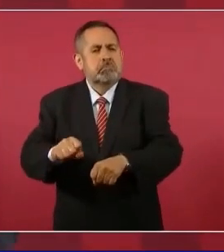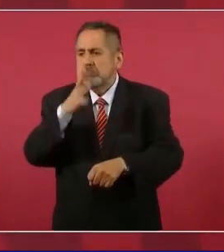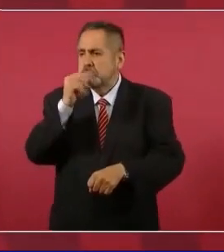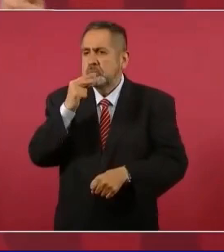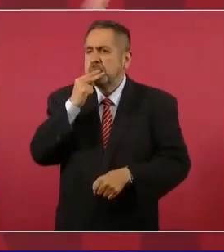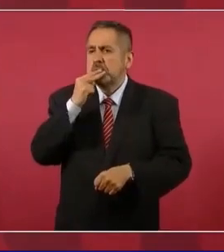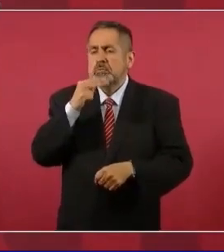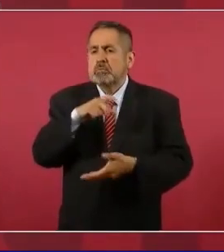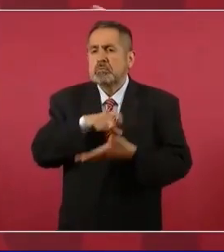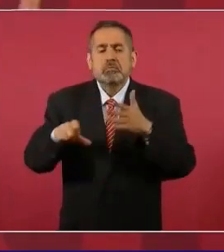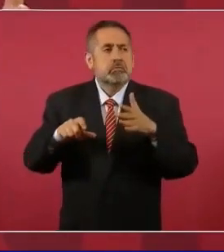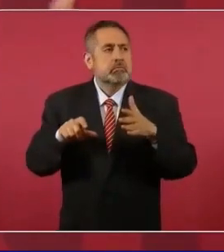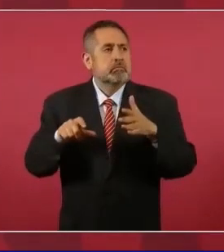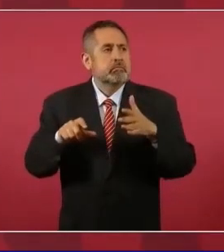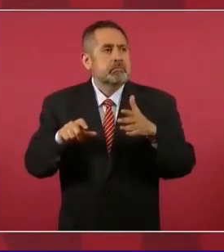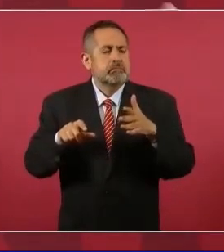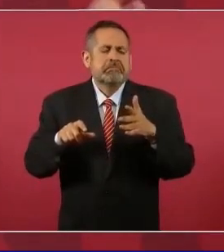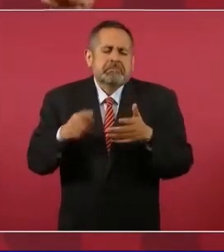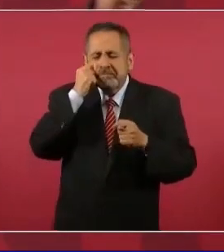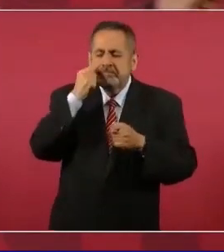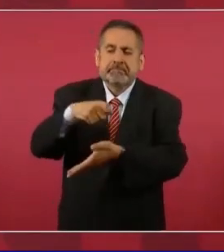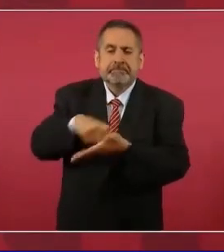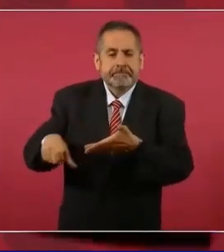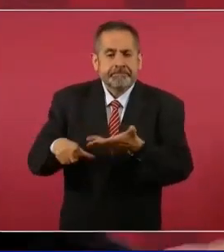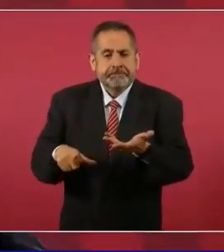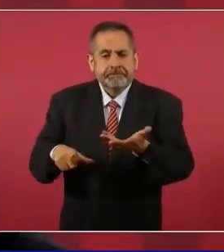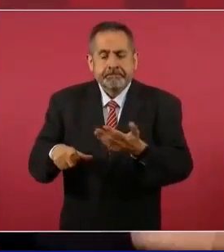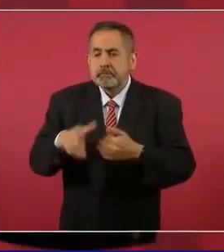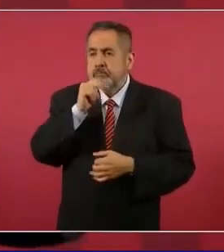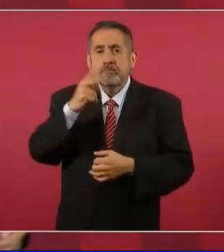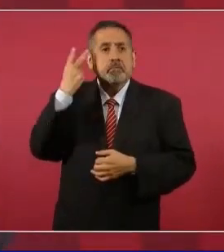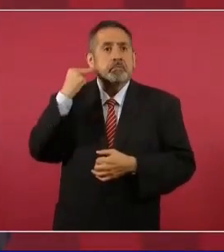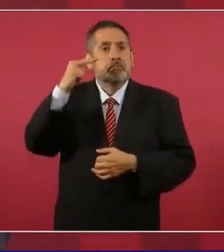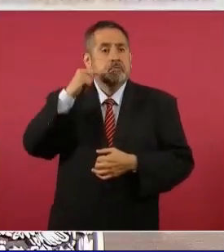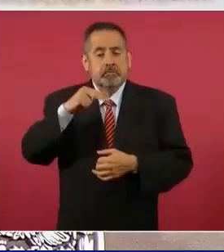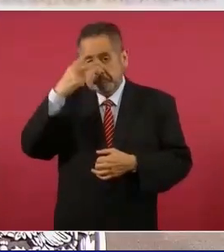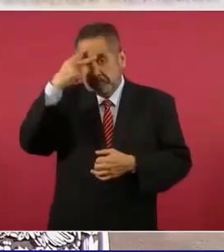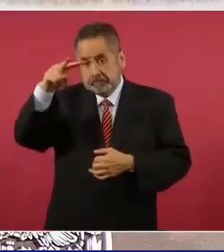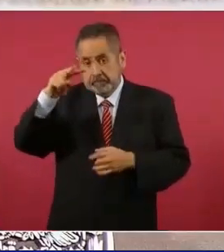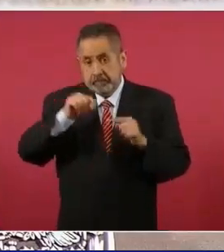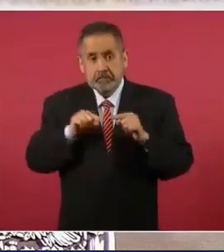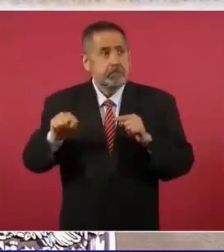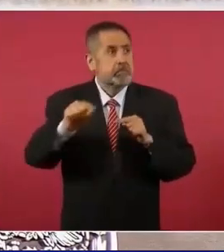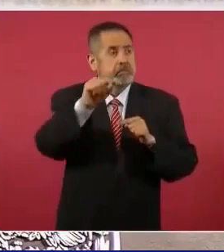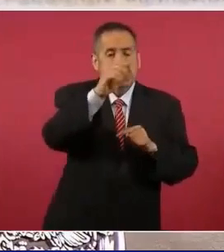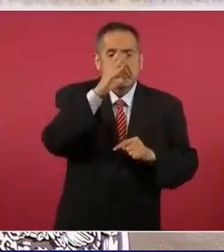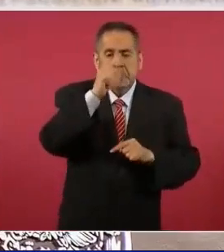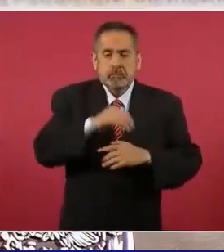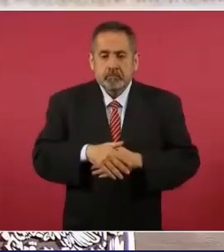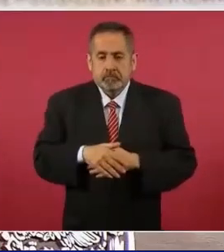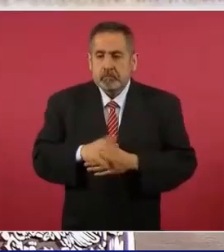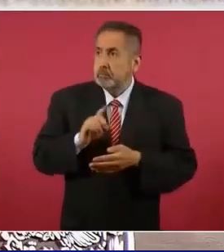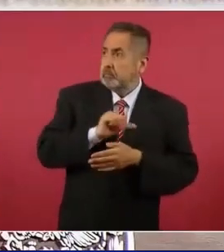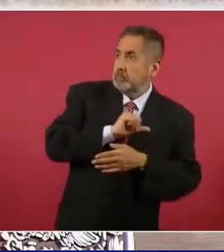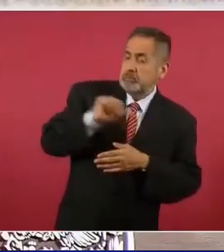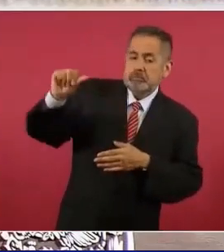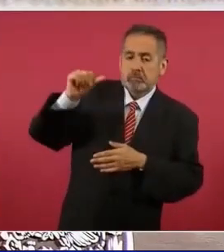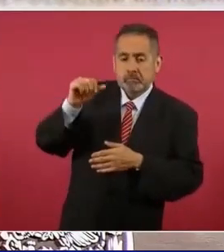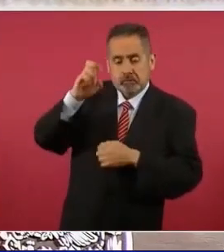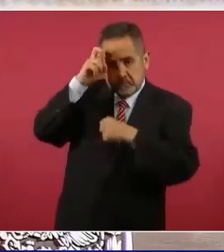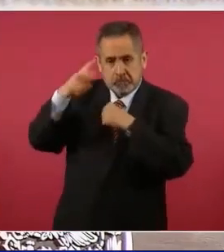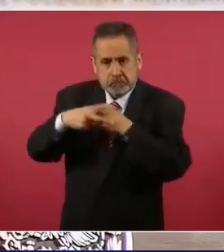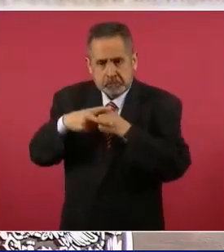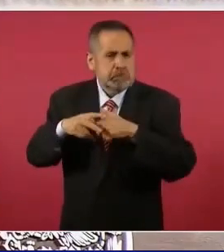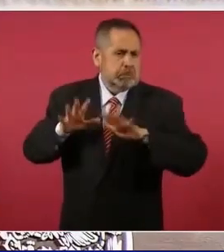o que no se puede utilizar para viajar en México, solo para ir a Europa?